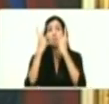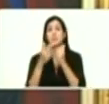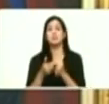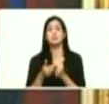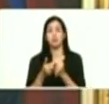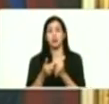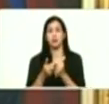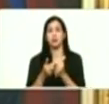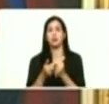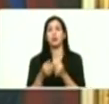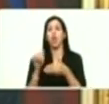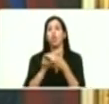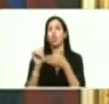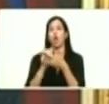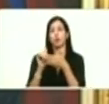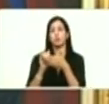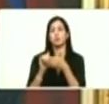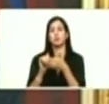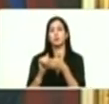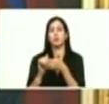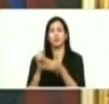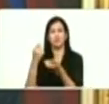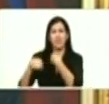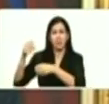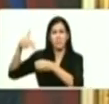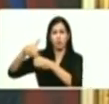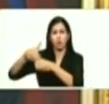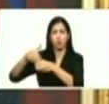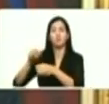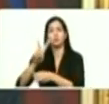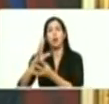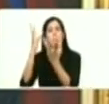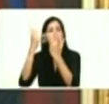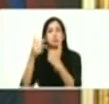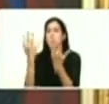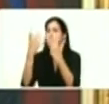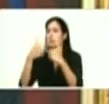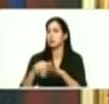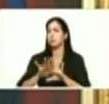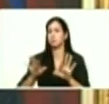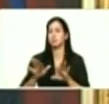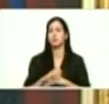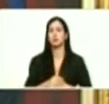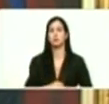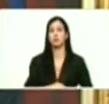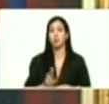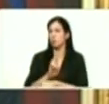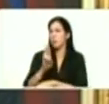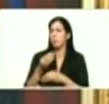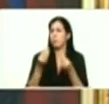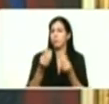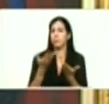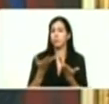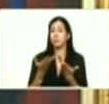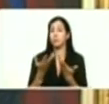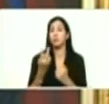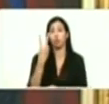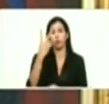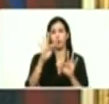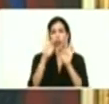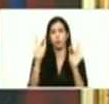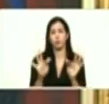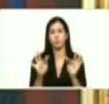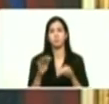los dólares petroleros los utilizaron dos maneras